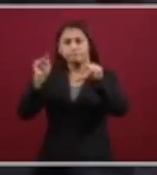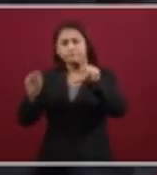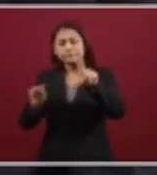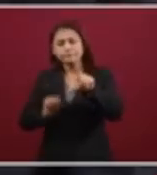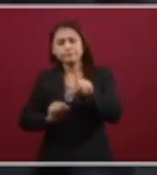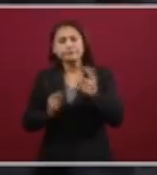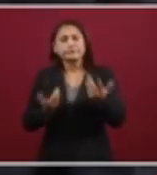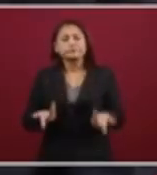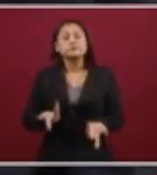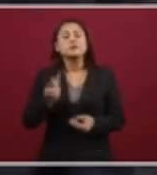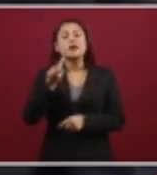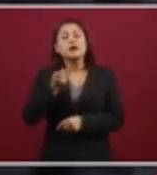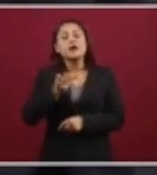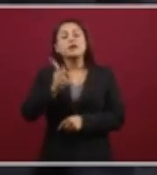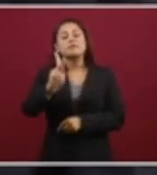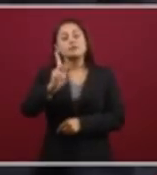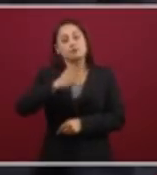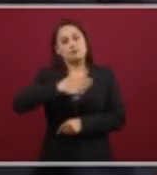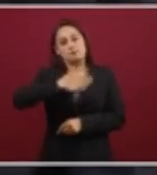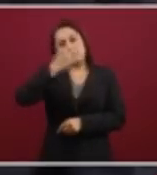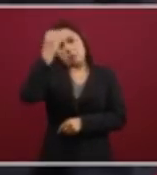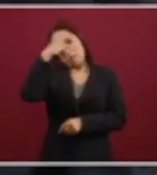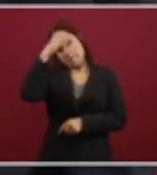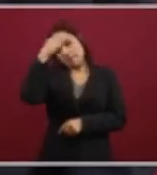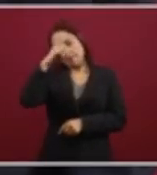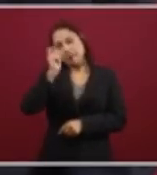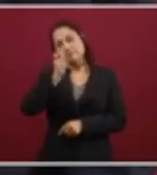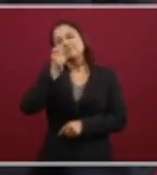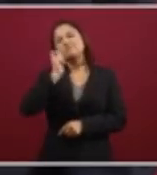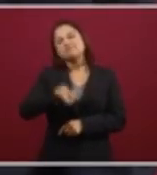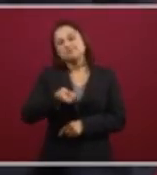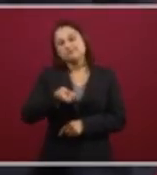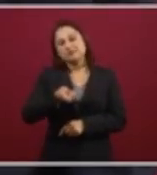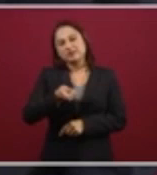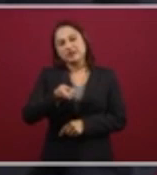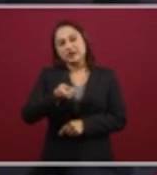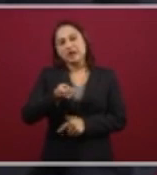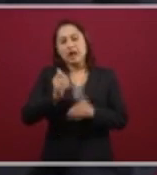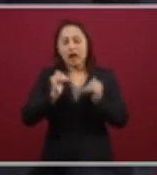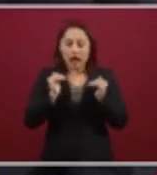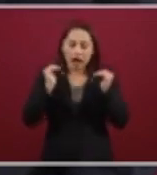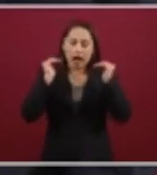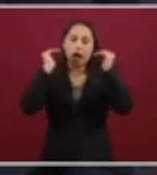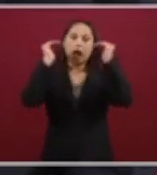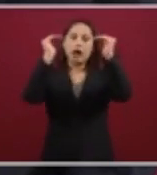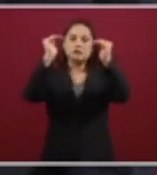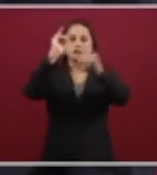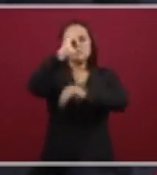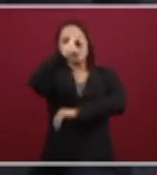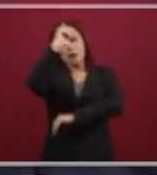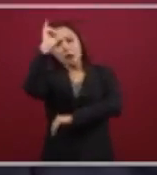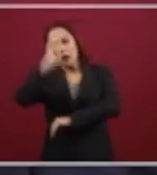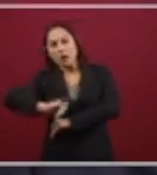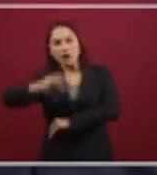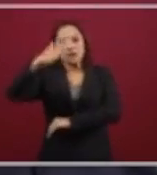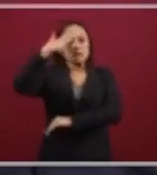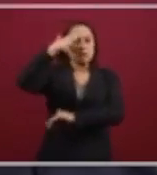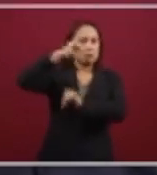considero que es importante que se empiece arriba para dar el